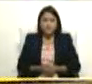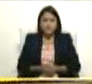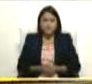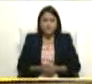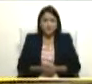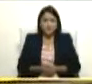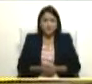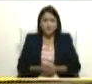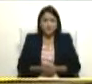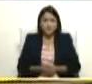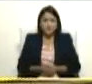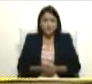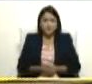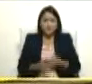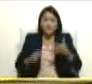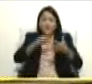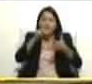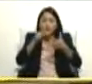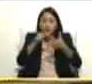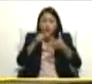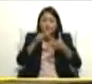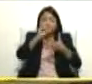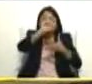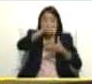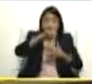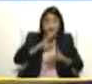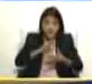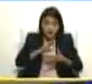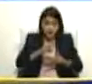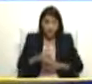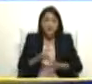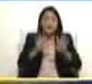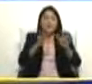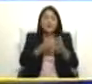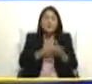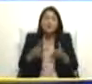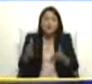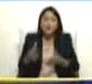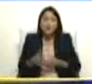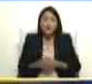Pregunta número dos. Por el sí,